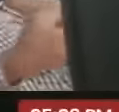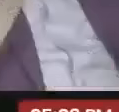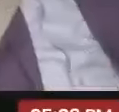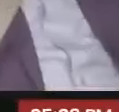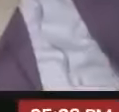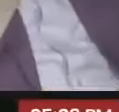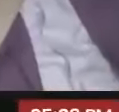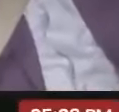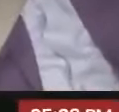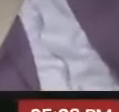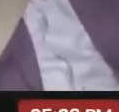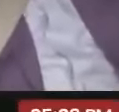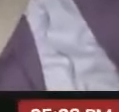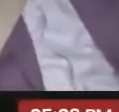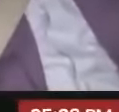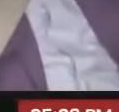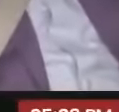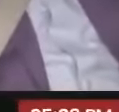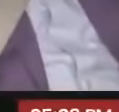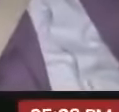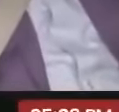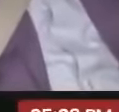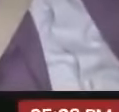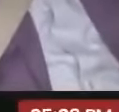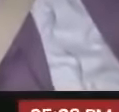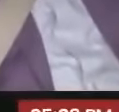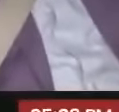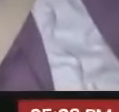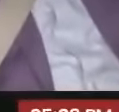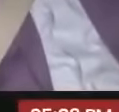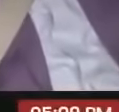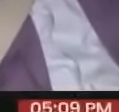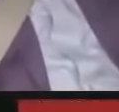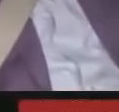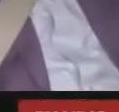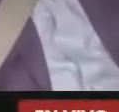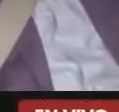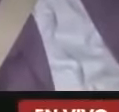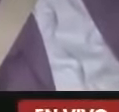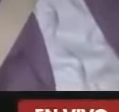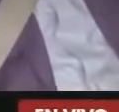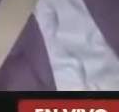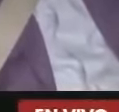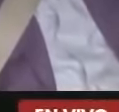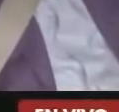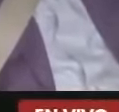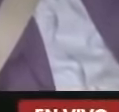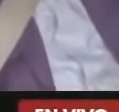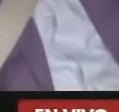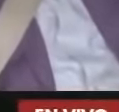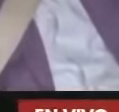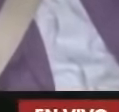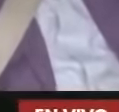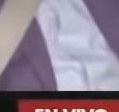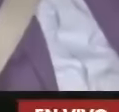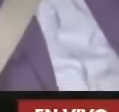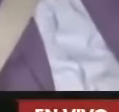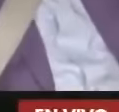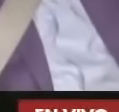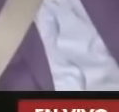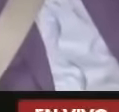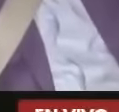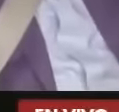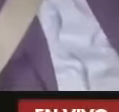supuesto, y otras dinámicas, se van comiendo las acciones de los consejos comunales, de las organizaciones. Y tratar